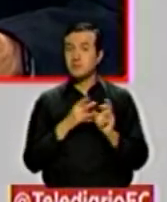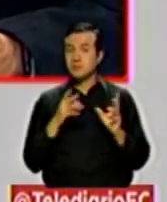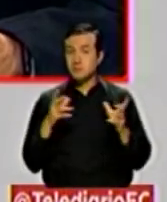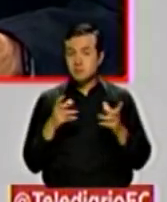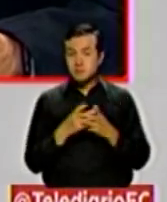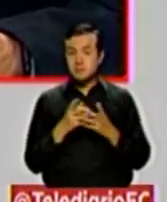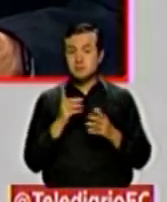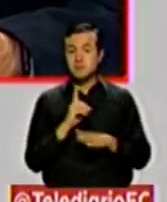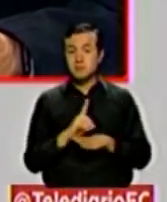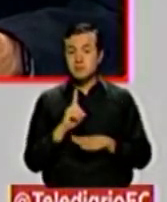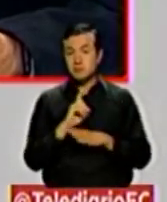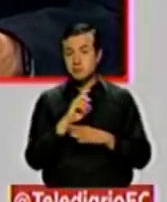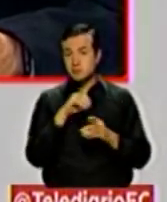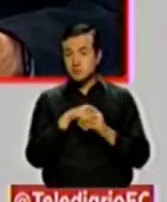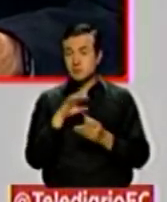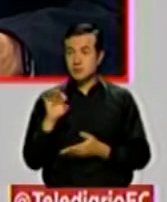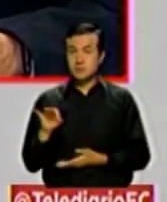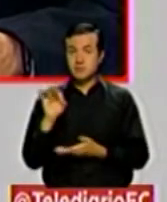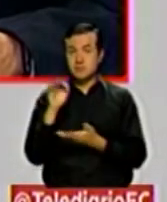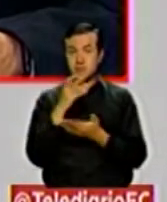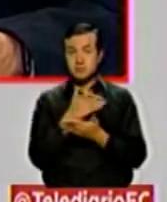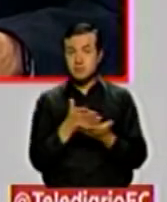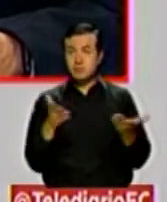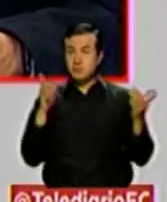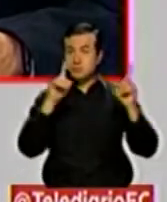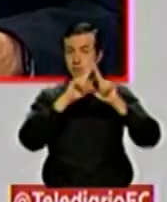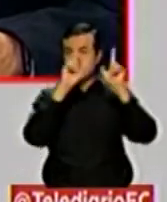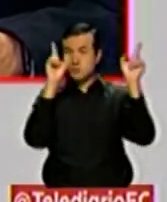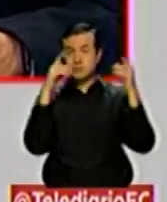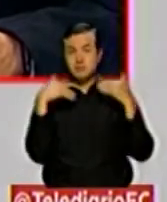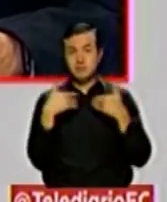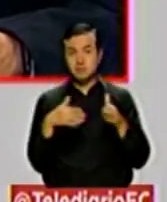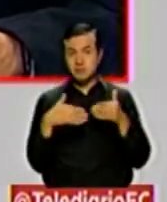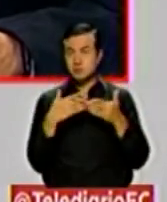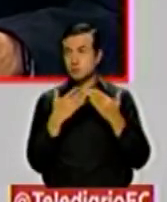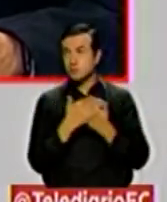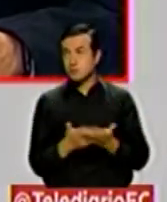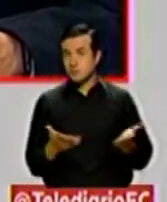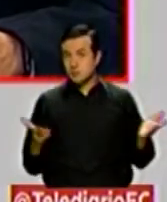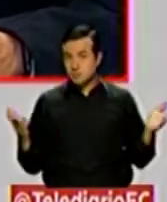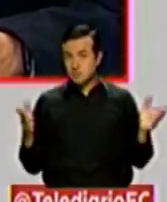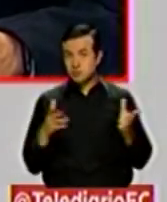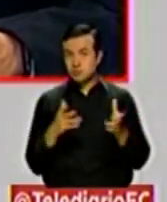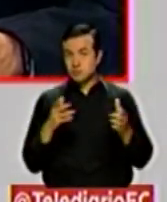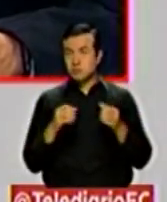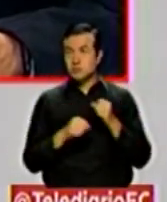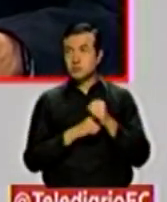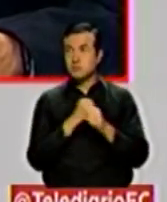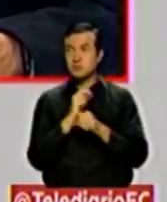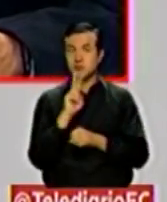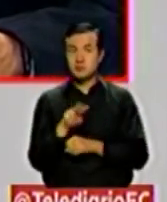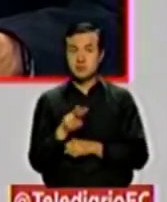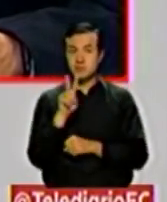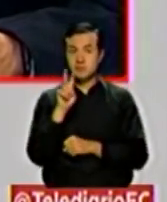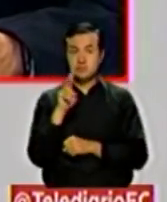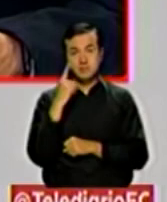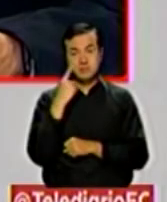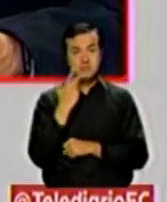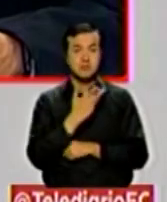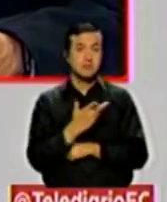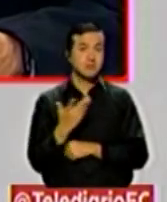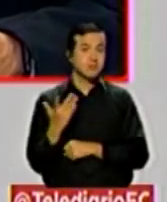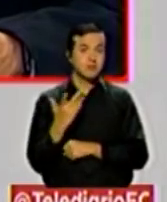directorio o representación de una compañía de Panamá que se constituyó el año 2002. En primer lugar, no